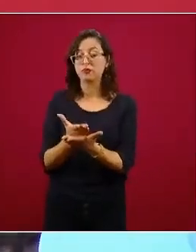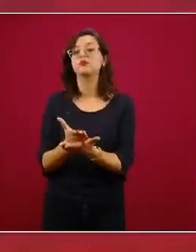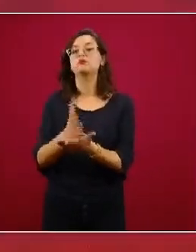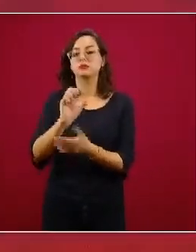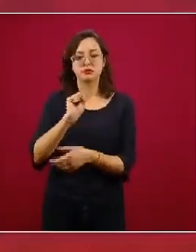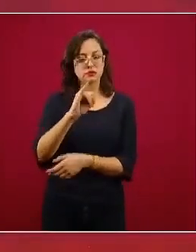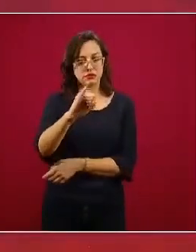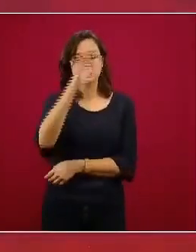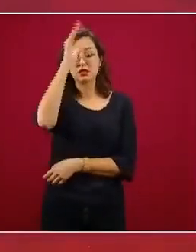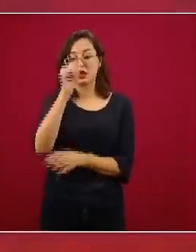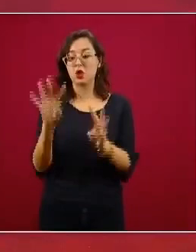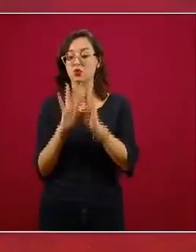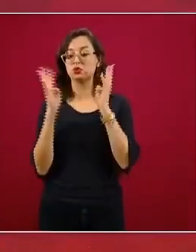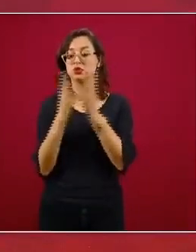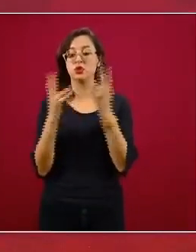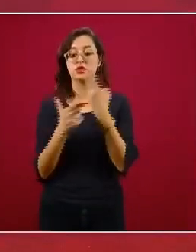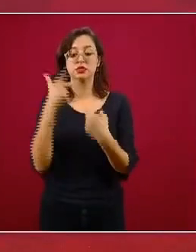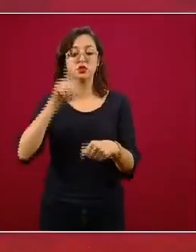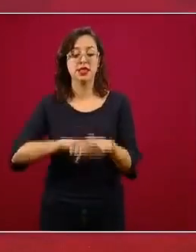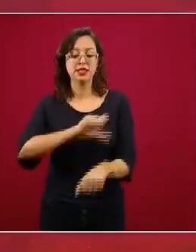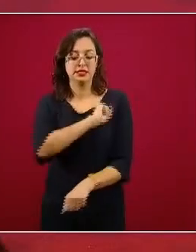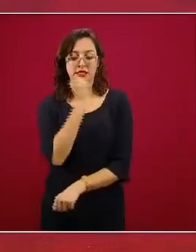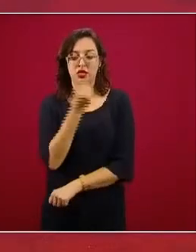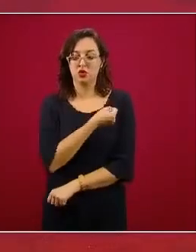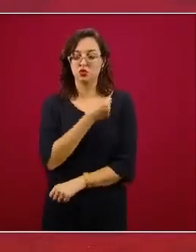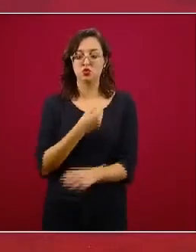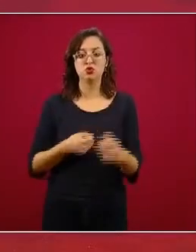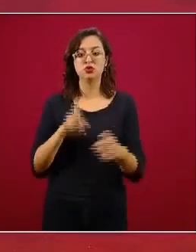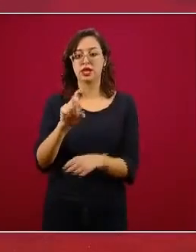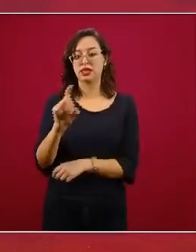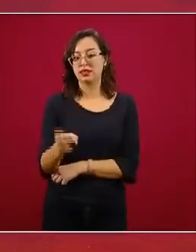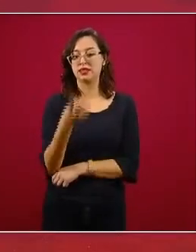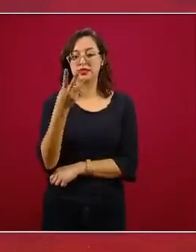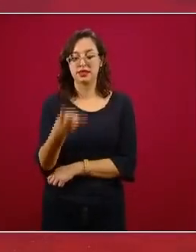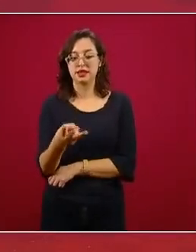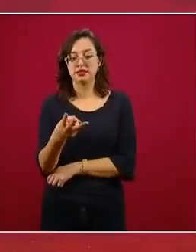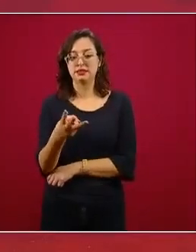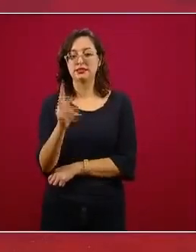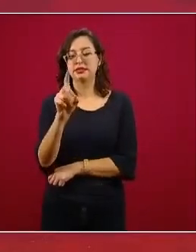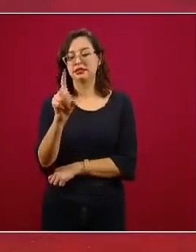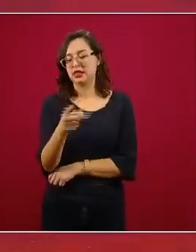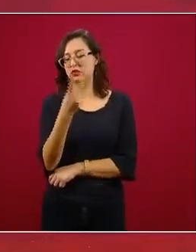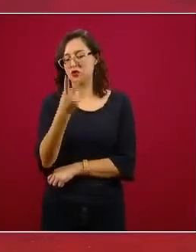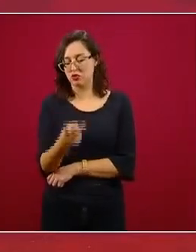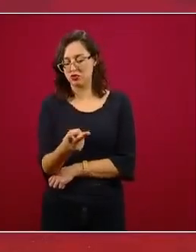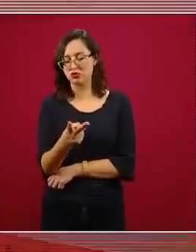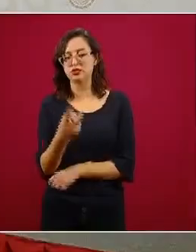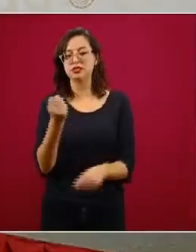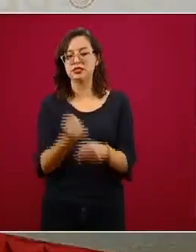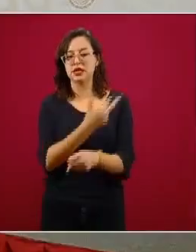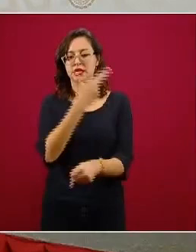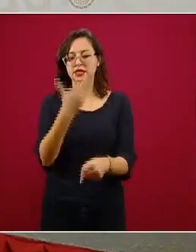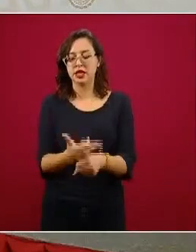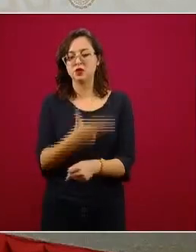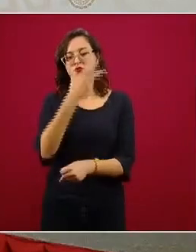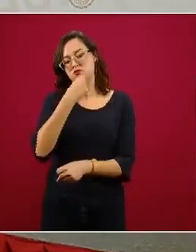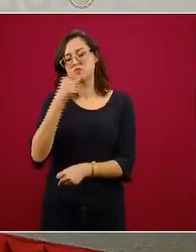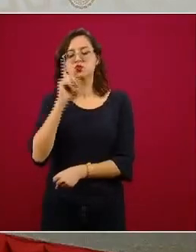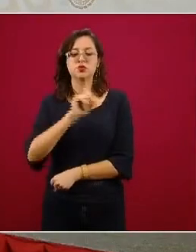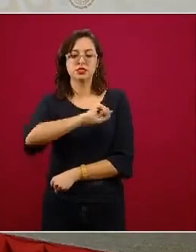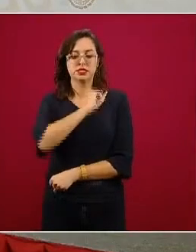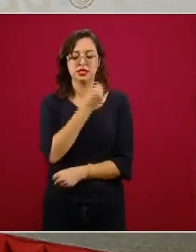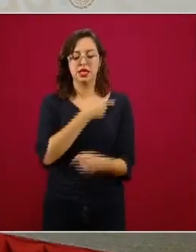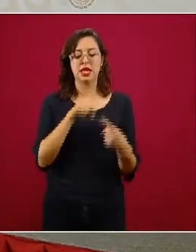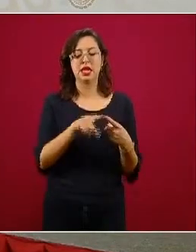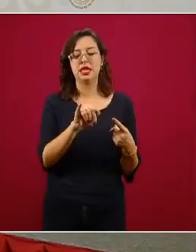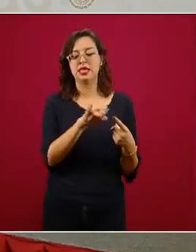fue aprobado por el Consejo Nacional de Salud, donde están los 32 secretarios y secretarias de salud, y también el